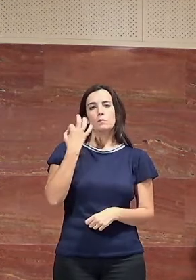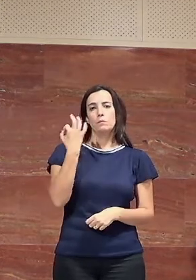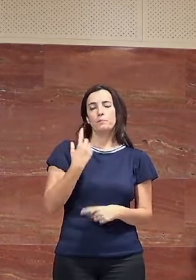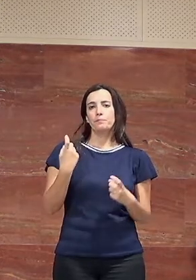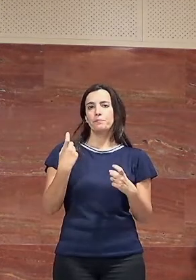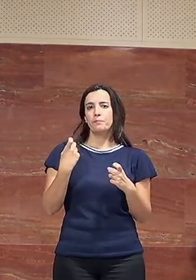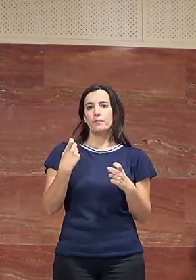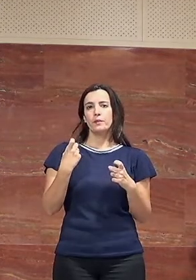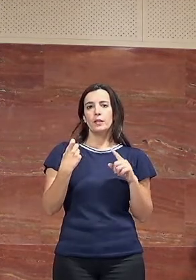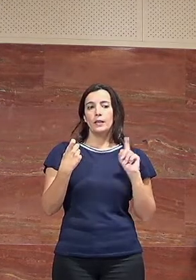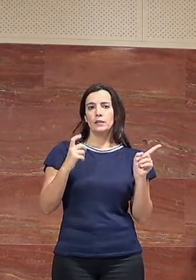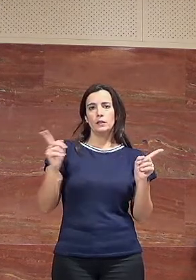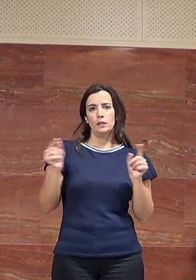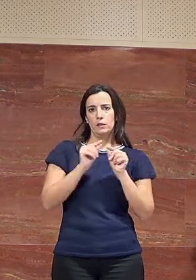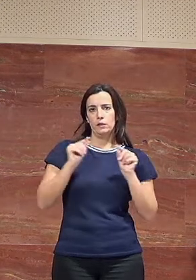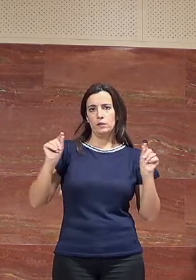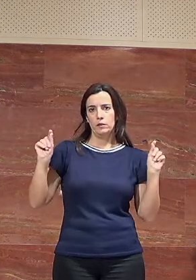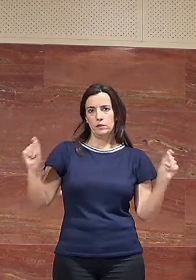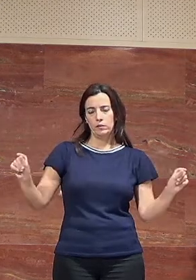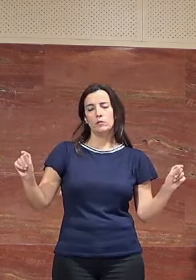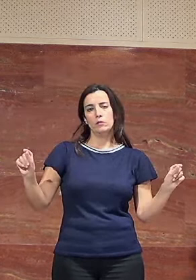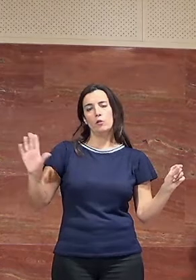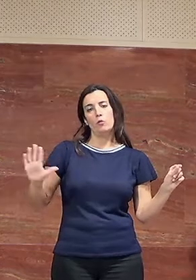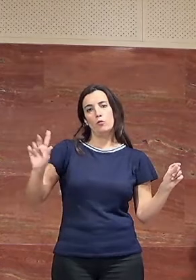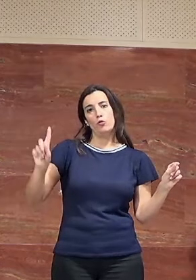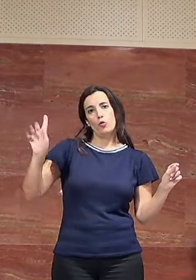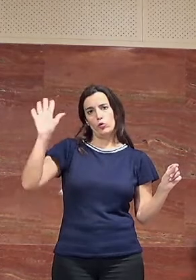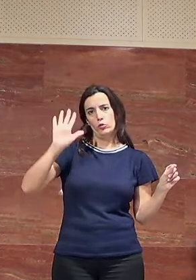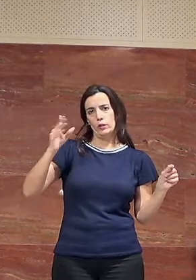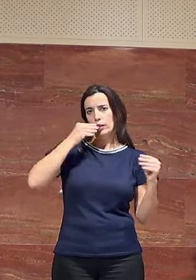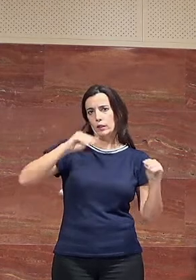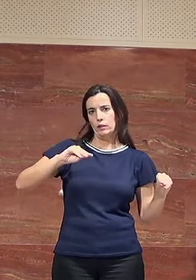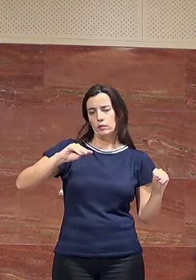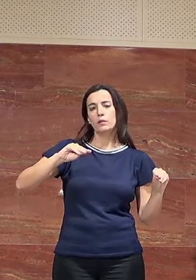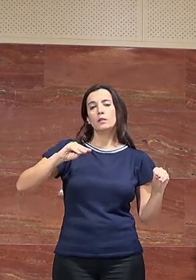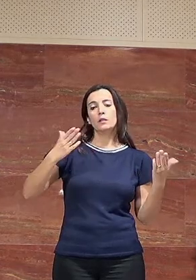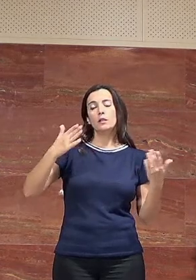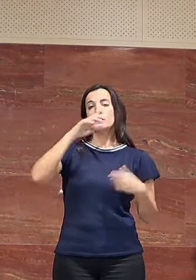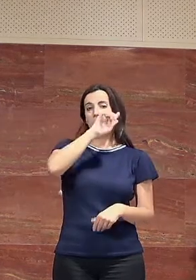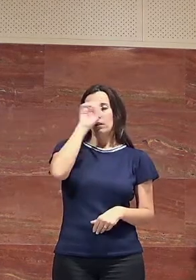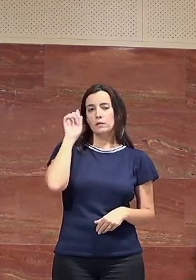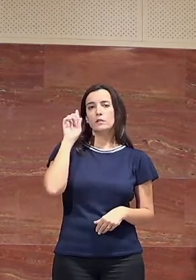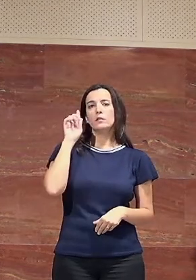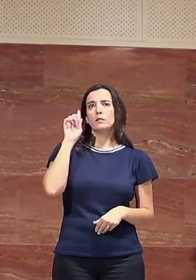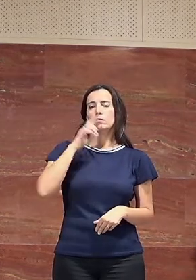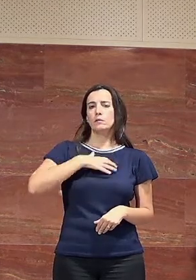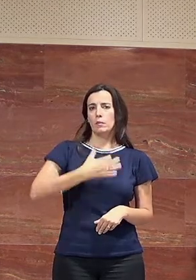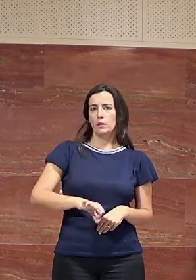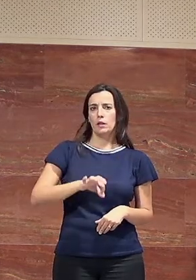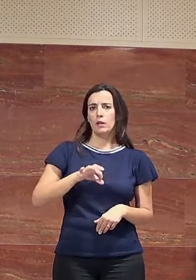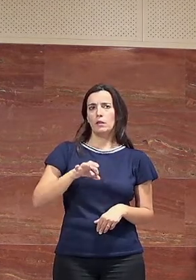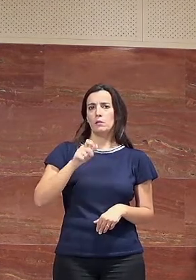eje este-oeste en la parte norte del casco histórico. La verdad es que Madrid tiene una cierta capacidad